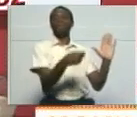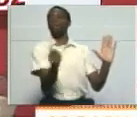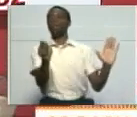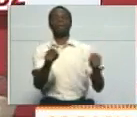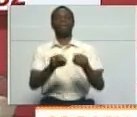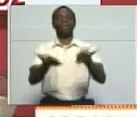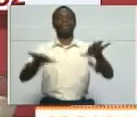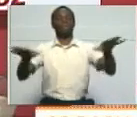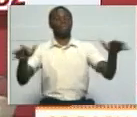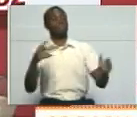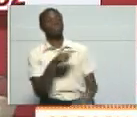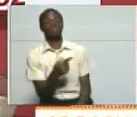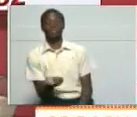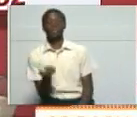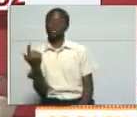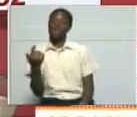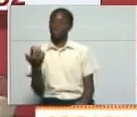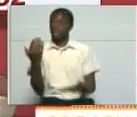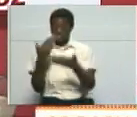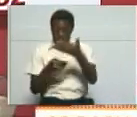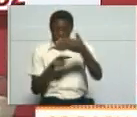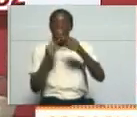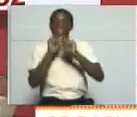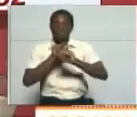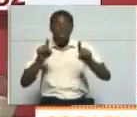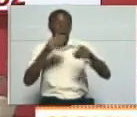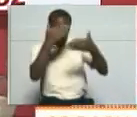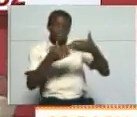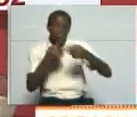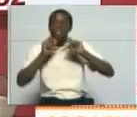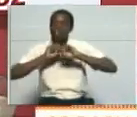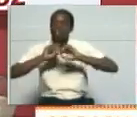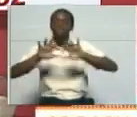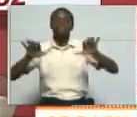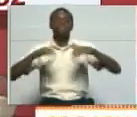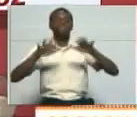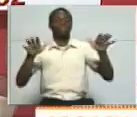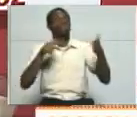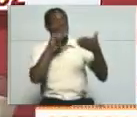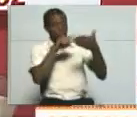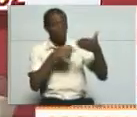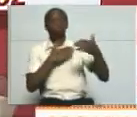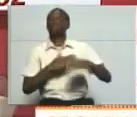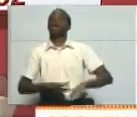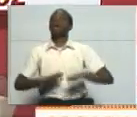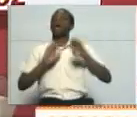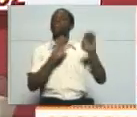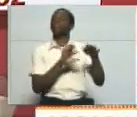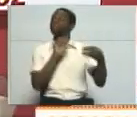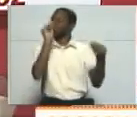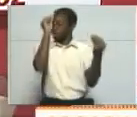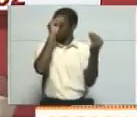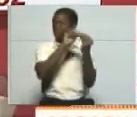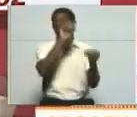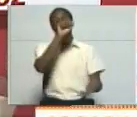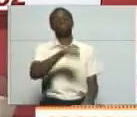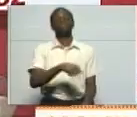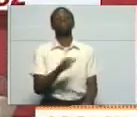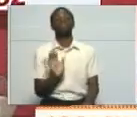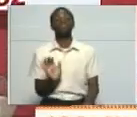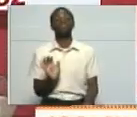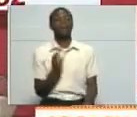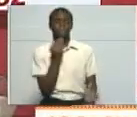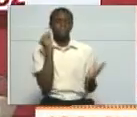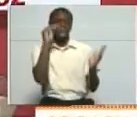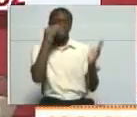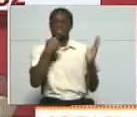aquí difundir y por eso es que yo lo estoy difundiendo. Me solidarizo con lo que está aquí, absolutamente. Pudiera seguir agregando y